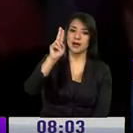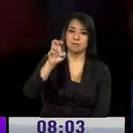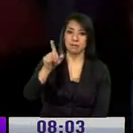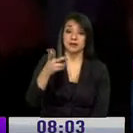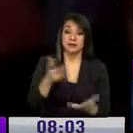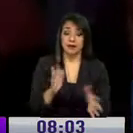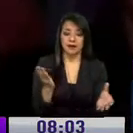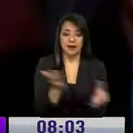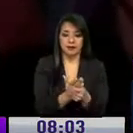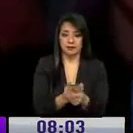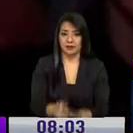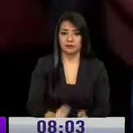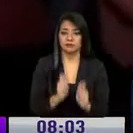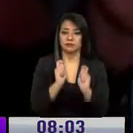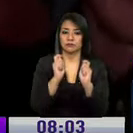recepción